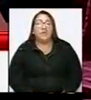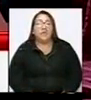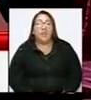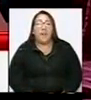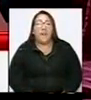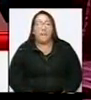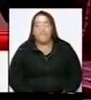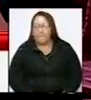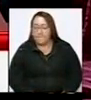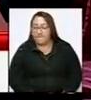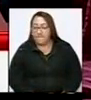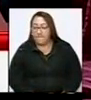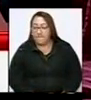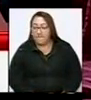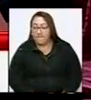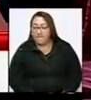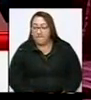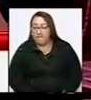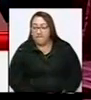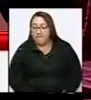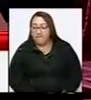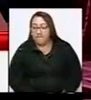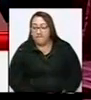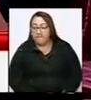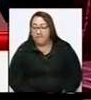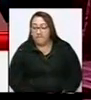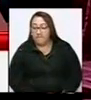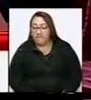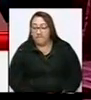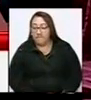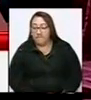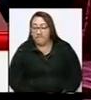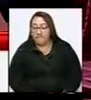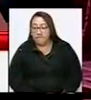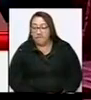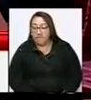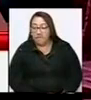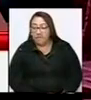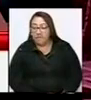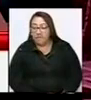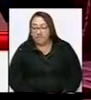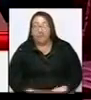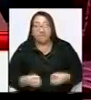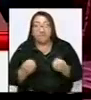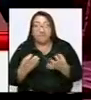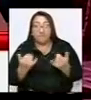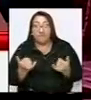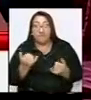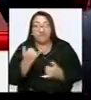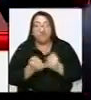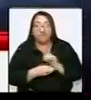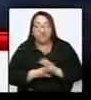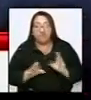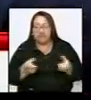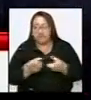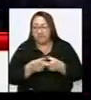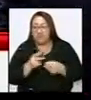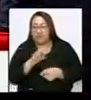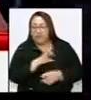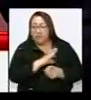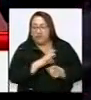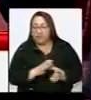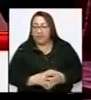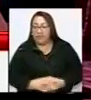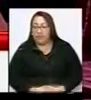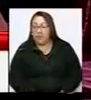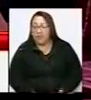acá? Sí, pero la sesión está acá. Víctor. Bien, acaba de culminar esta sesión,